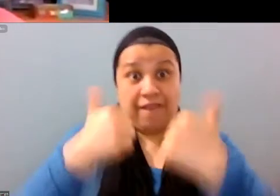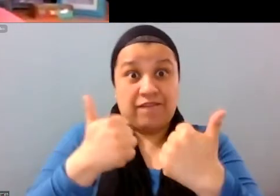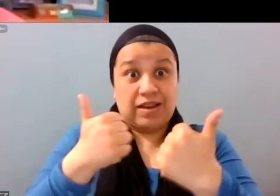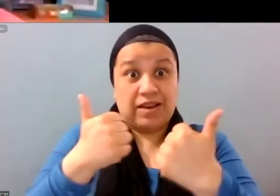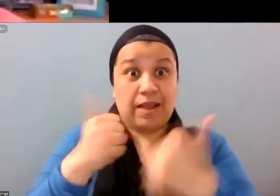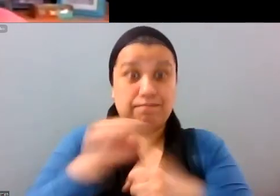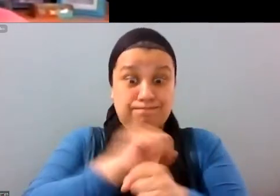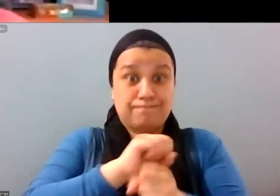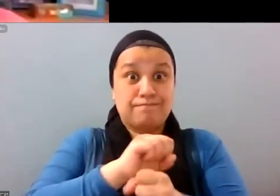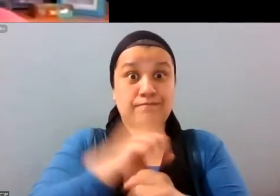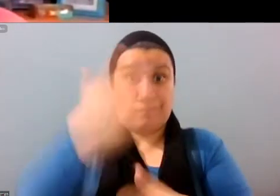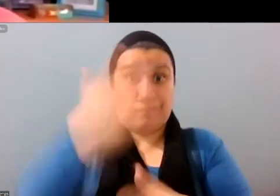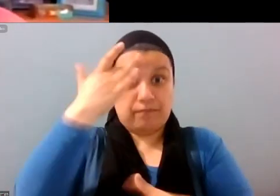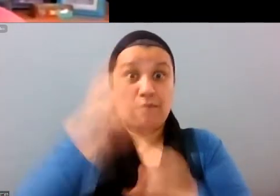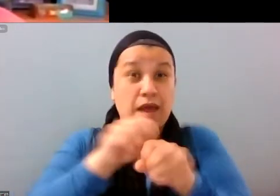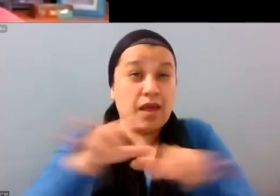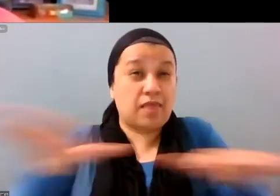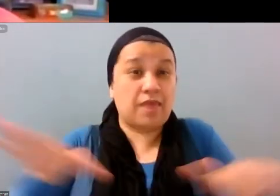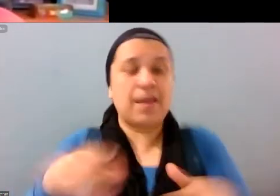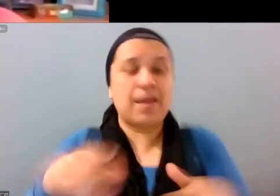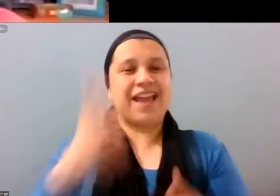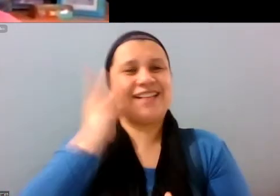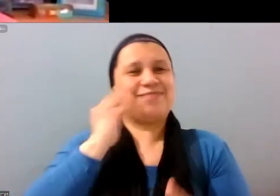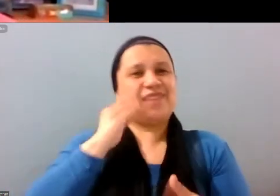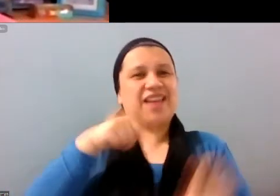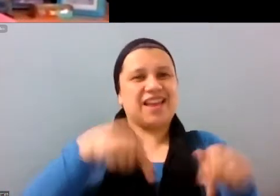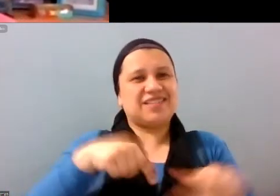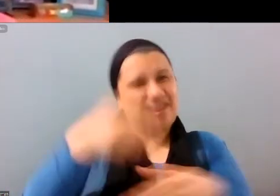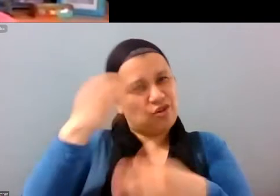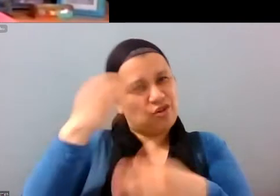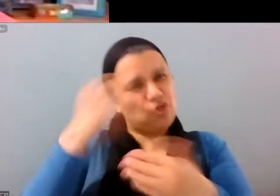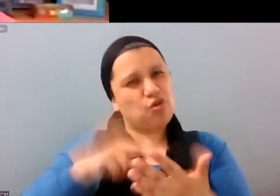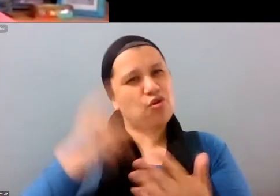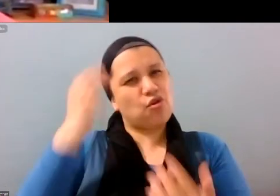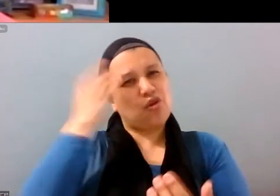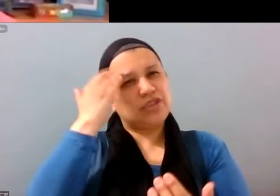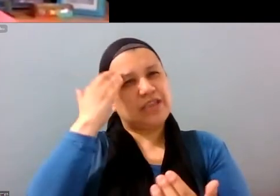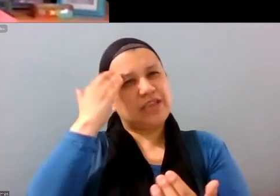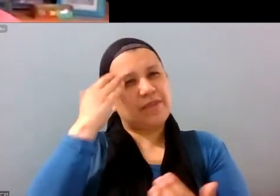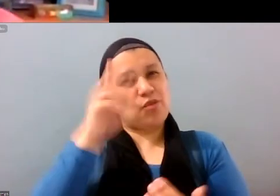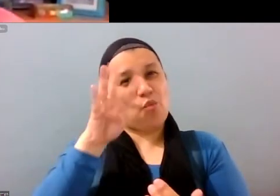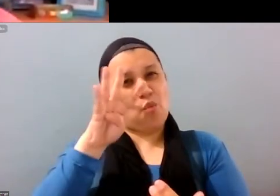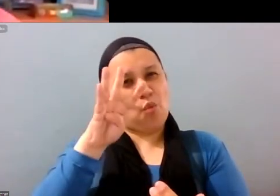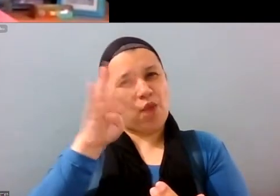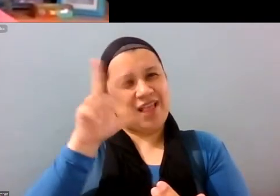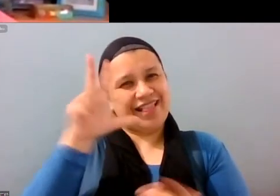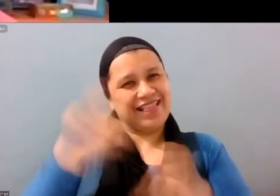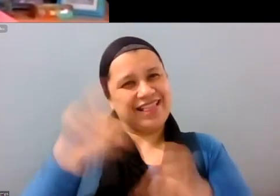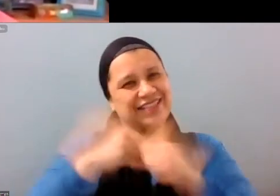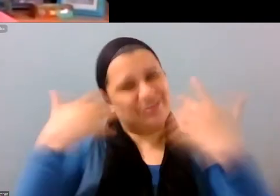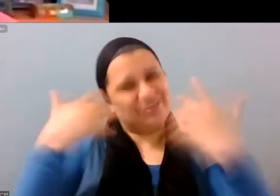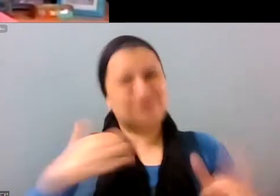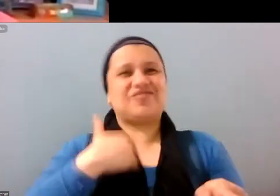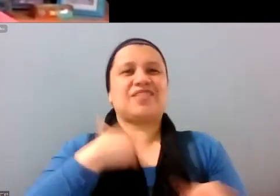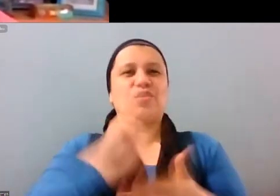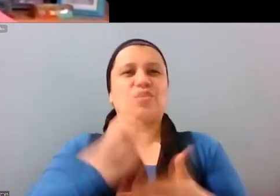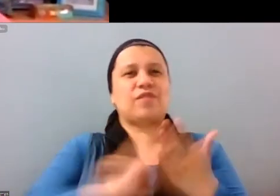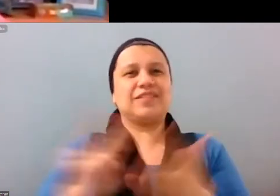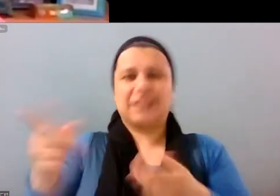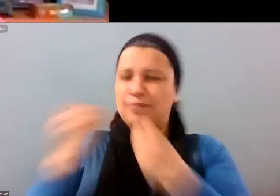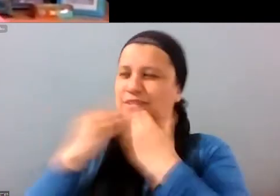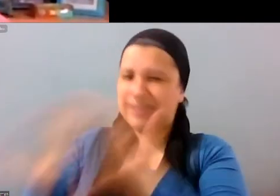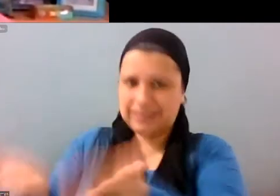la experiencia y el conocimiento que a lo largo de 43 años la UNED ha acumulado muchas gracias don Rodrigo